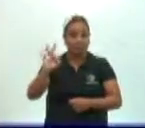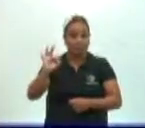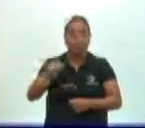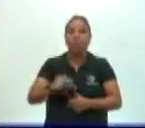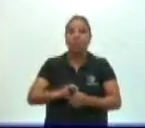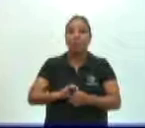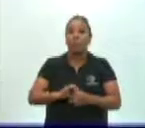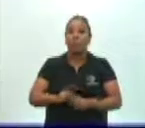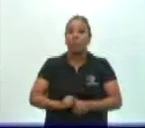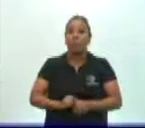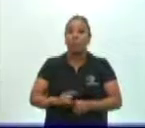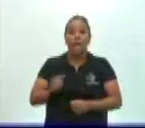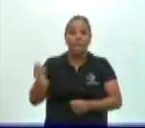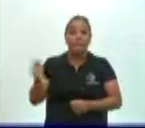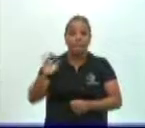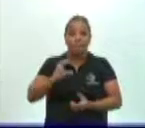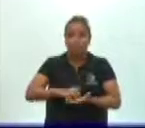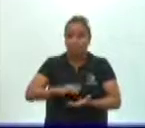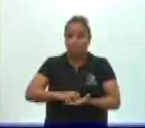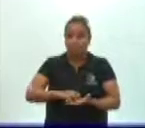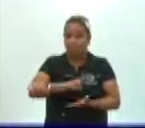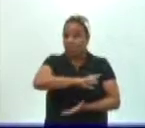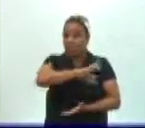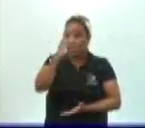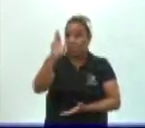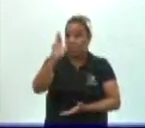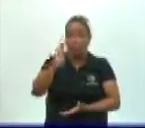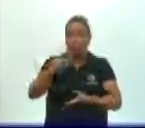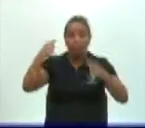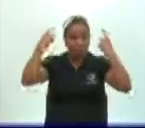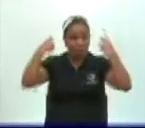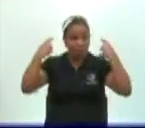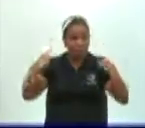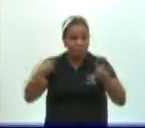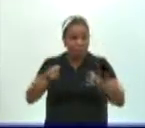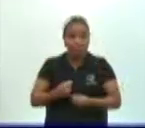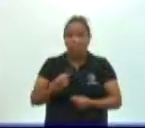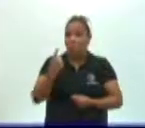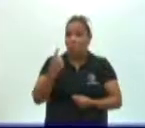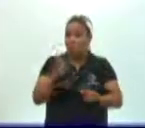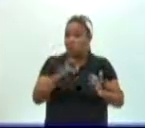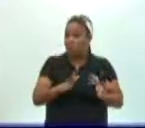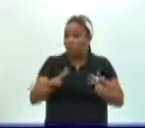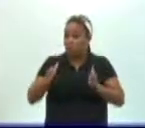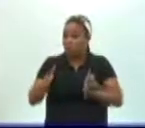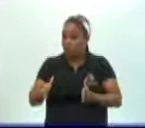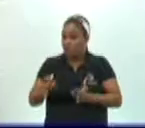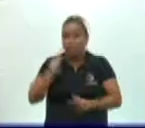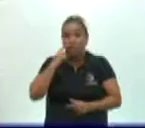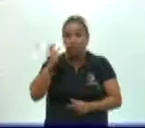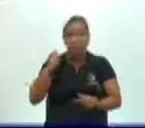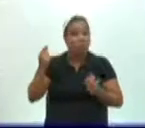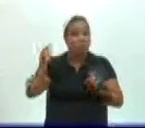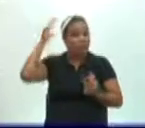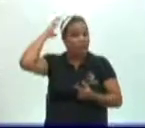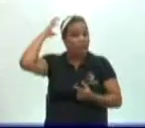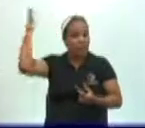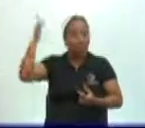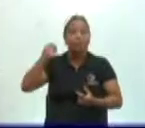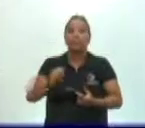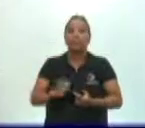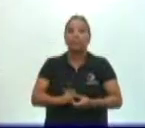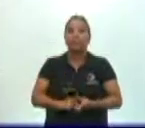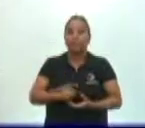con el momento final de las revoluciones burguesas. En una segunda etapa vimos el capitalismo industrial, que